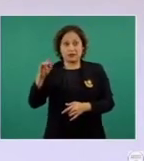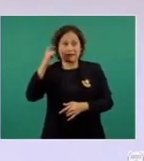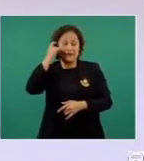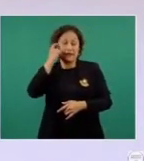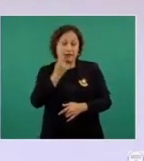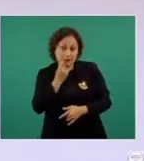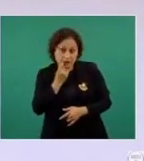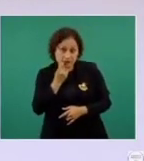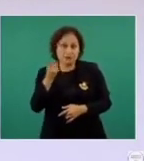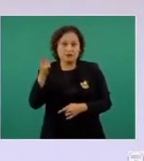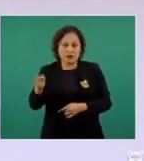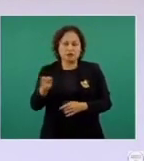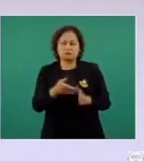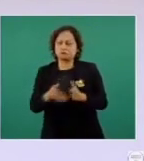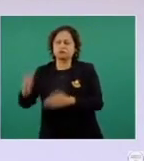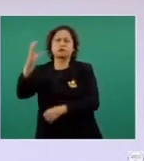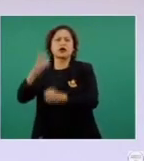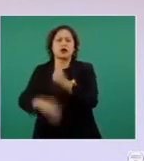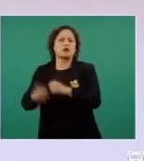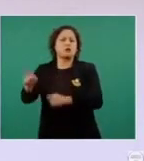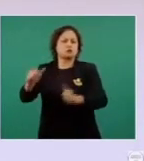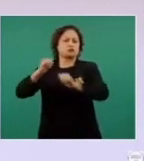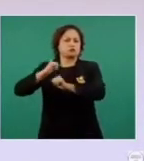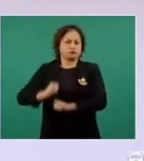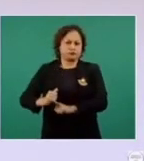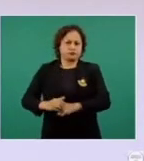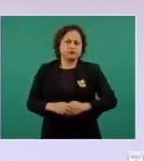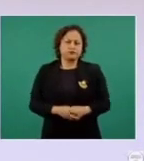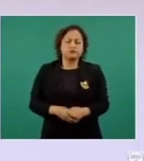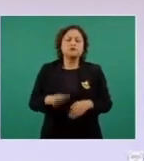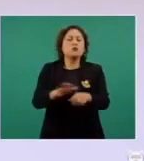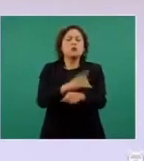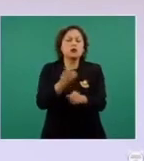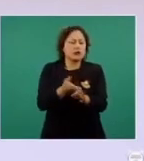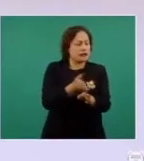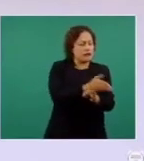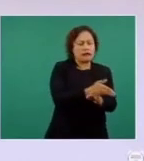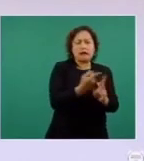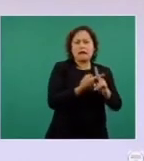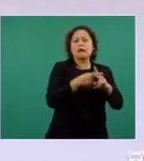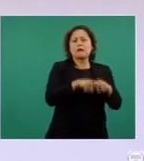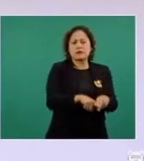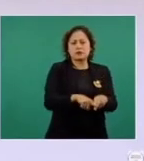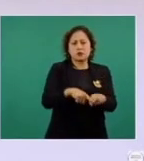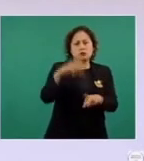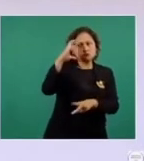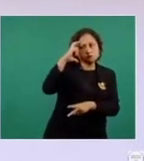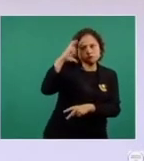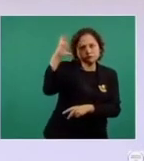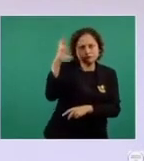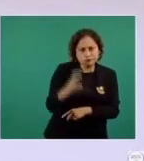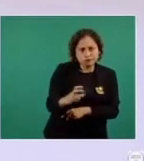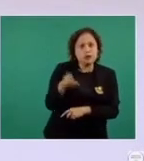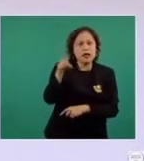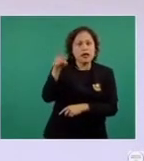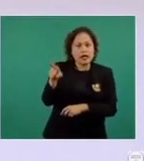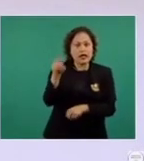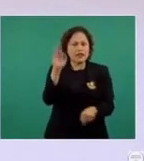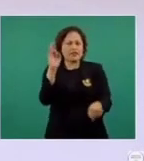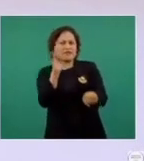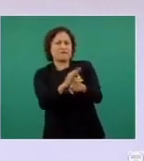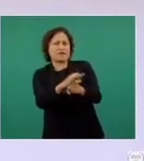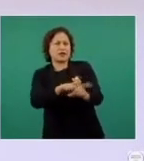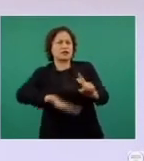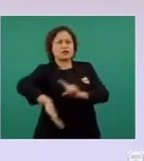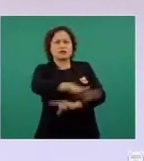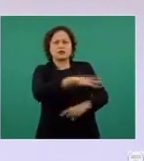América libre, ¿no?, y una comunidad latinoamericana libre? Y creo que eso es lo más importante del mensaje. Hay una columna que